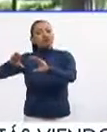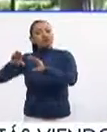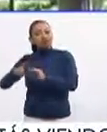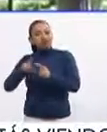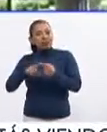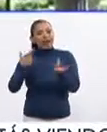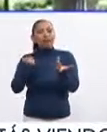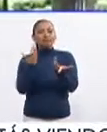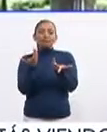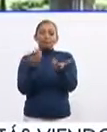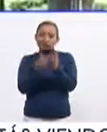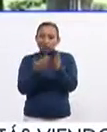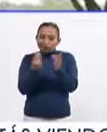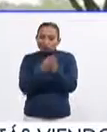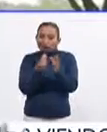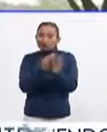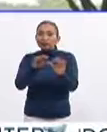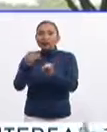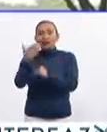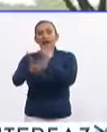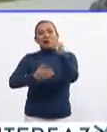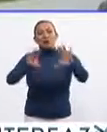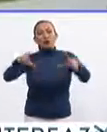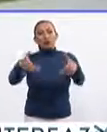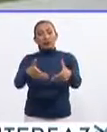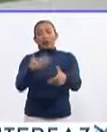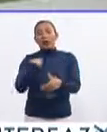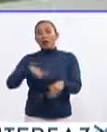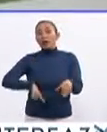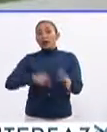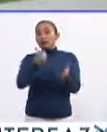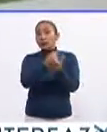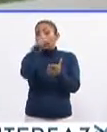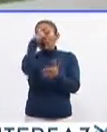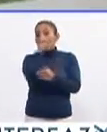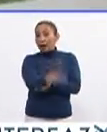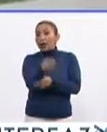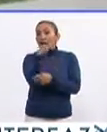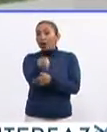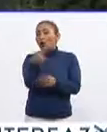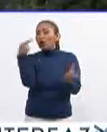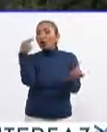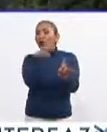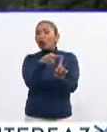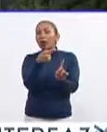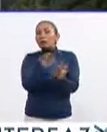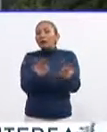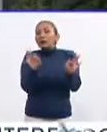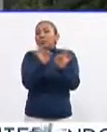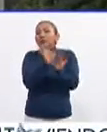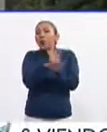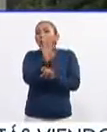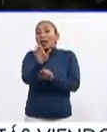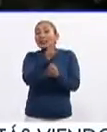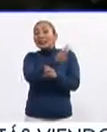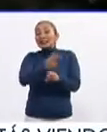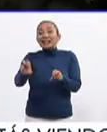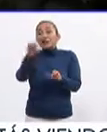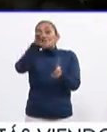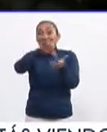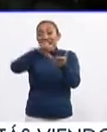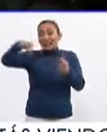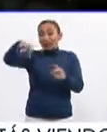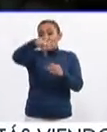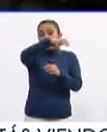capacitación, enseñanza y desarrollo de la comunidad. El gobierno de la Ciudad de México tiene como objetivo principal que los 300